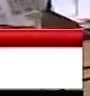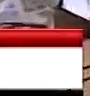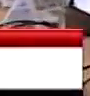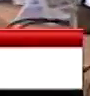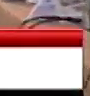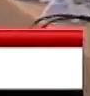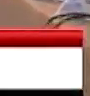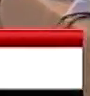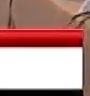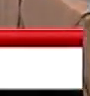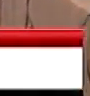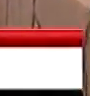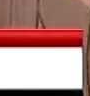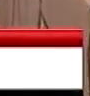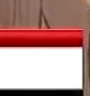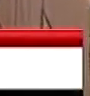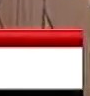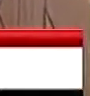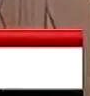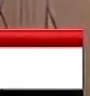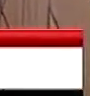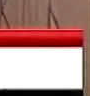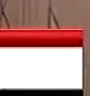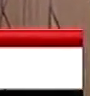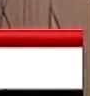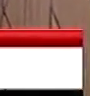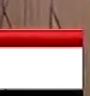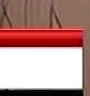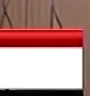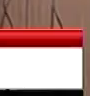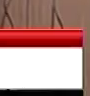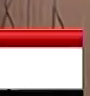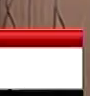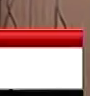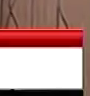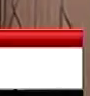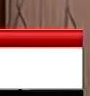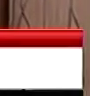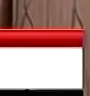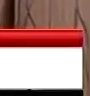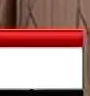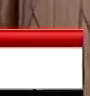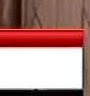Carlos González. Tiene la palabra el congresista Edgar Ochoa. Sí, Presidenta, si me permite,